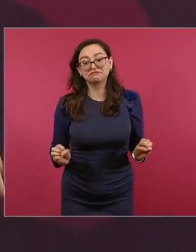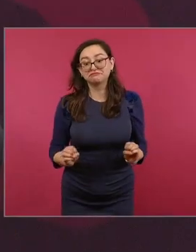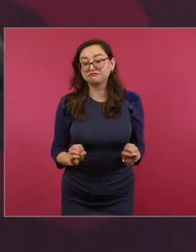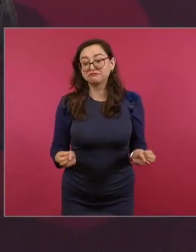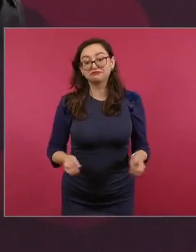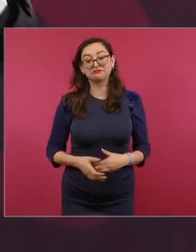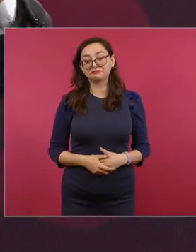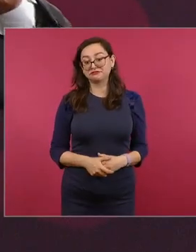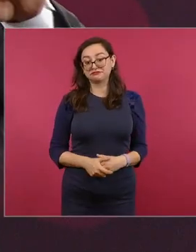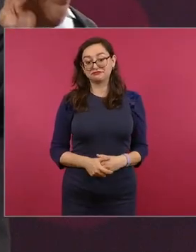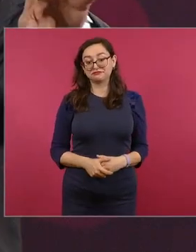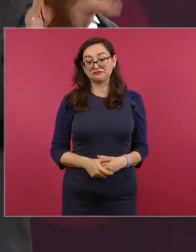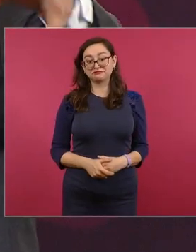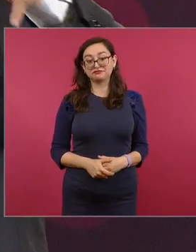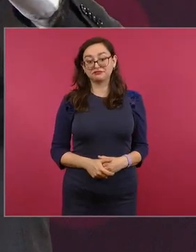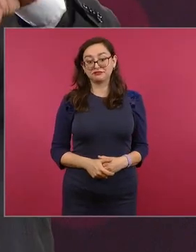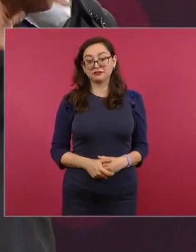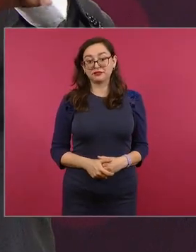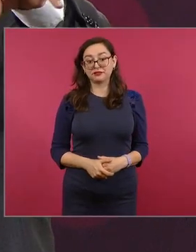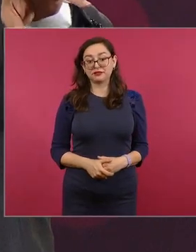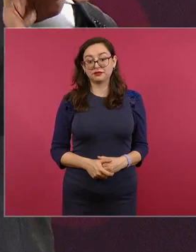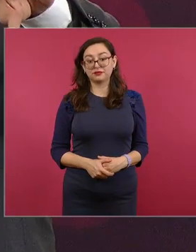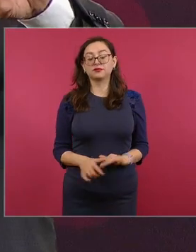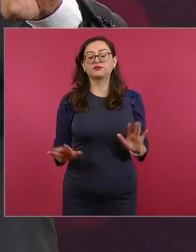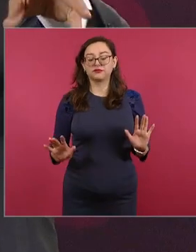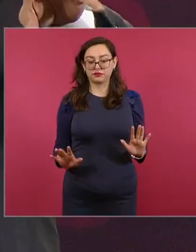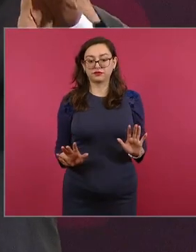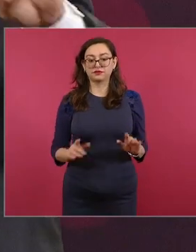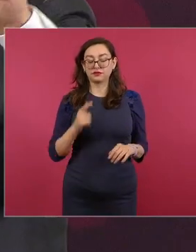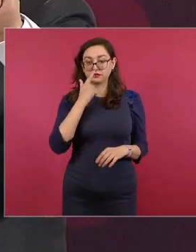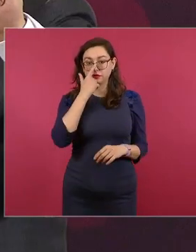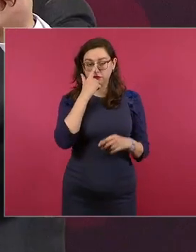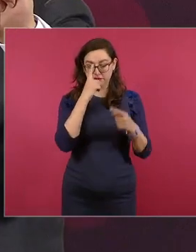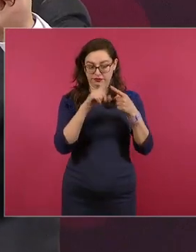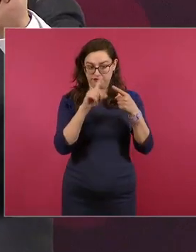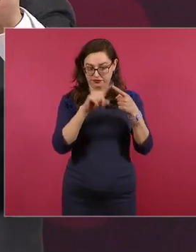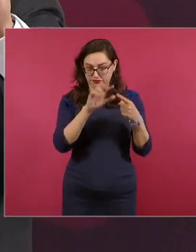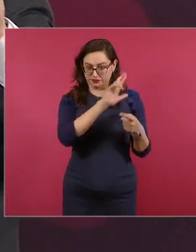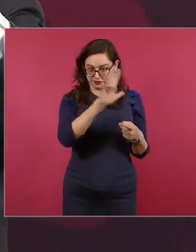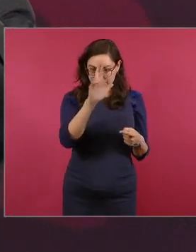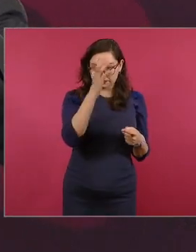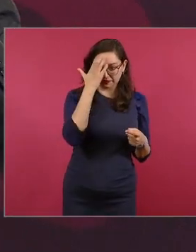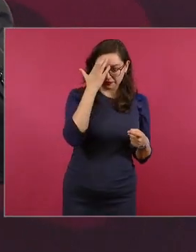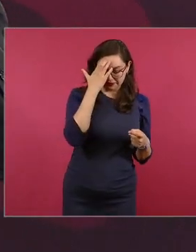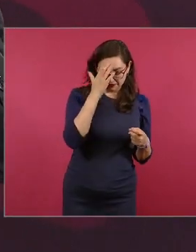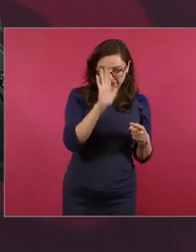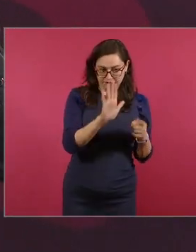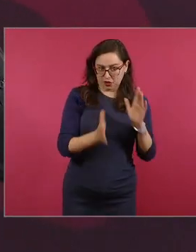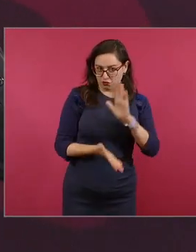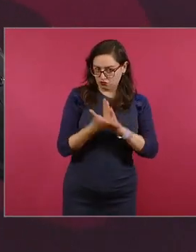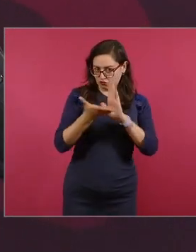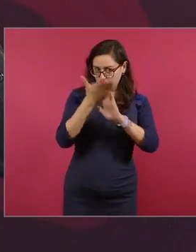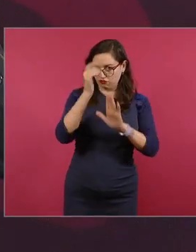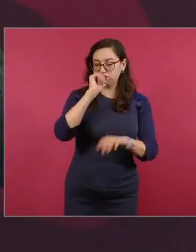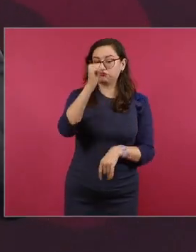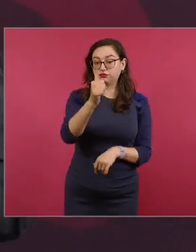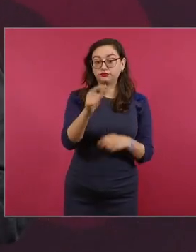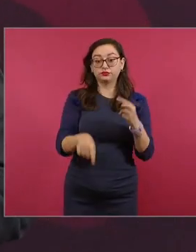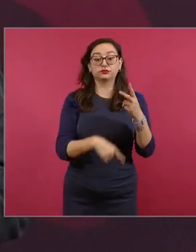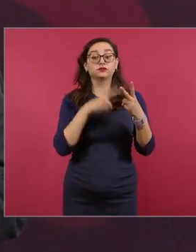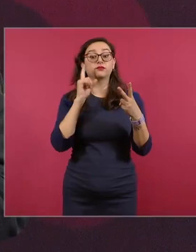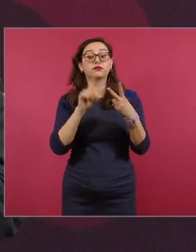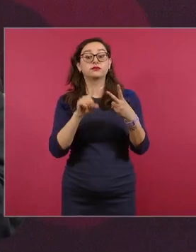respuesta. Esa es una cosa que le agradezco, lo que hablaba yo del muro. Y lo otro, que es el primer presidente de Estados